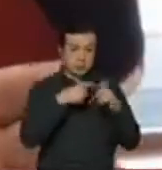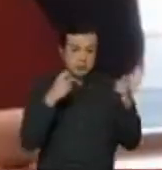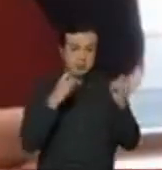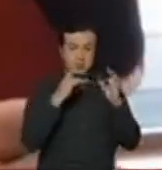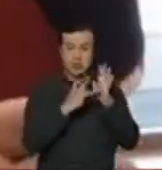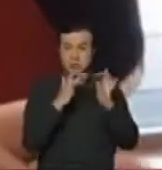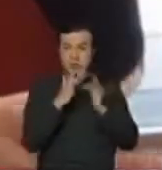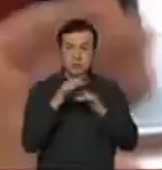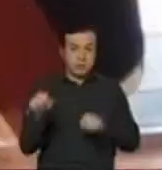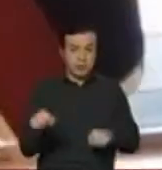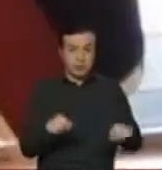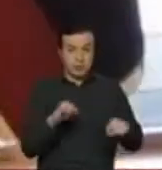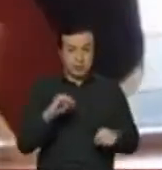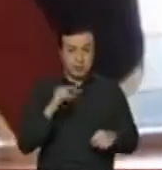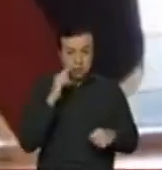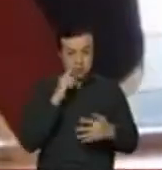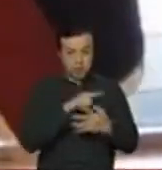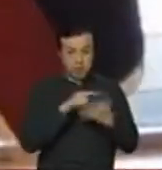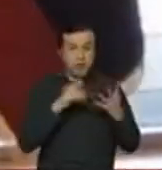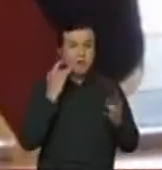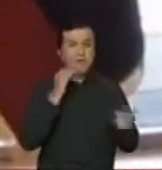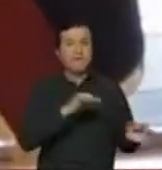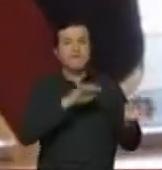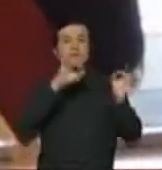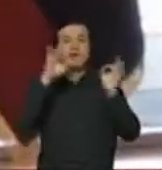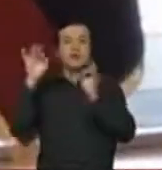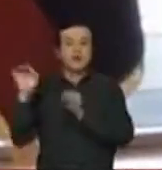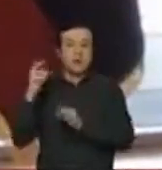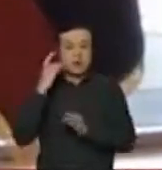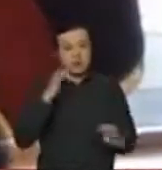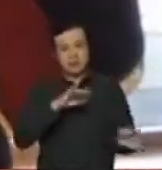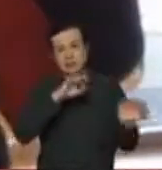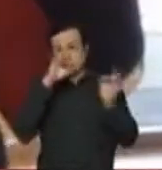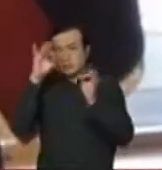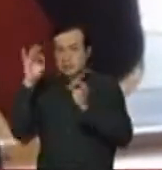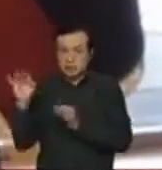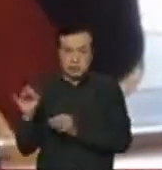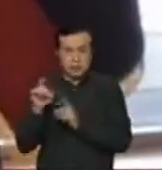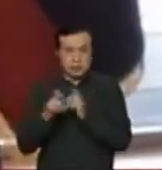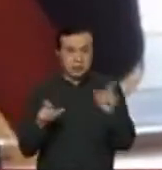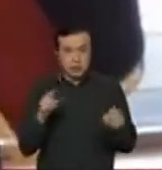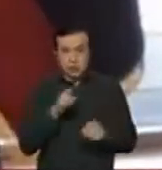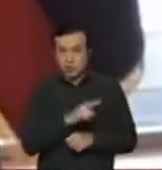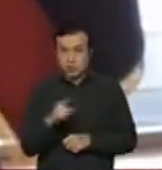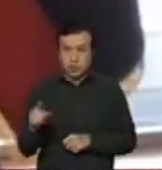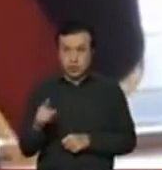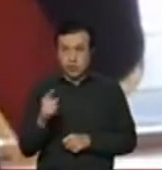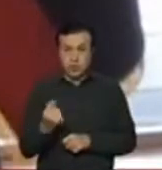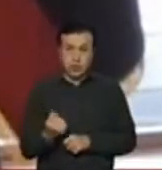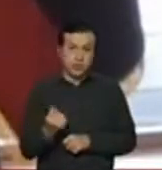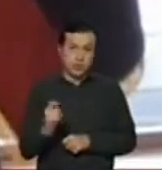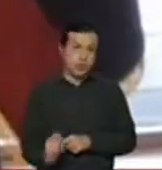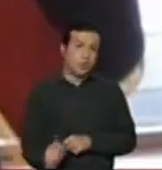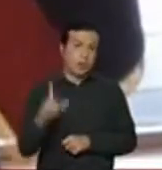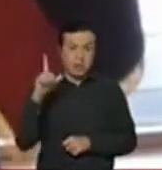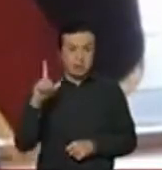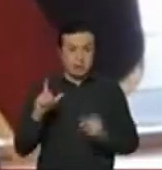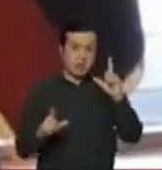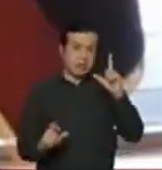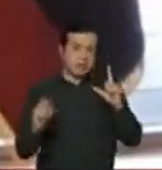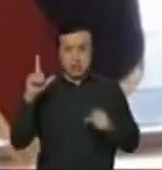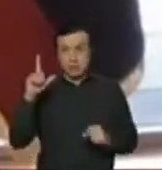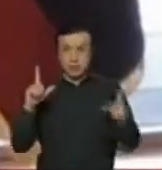mayo y junio, se las pase al final de la amortización, para no afectarle al afiliado subiendo la cuota por el tema